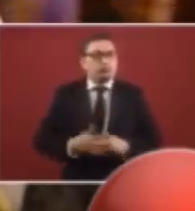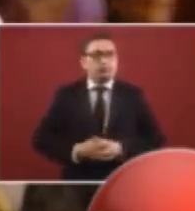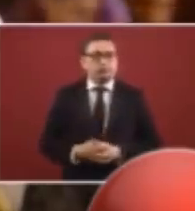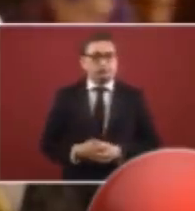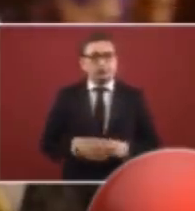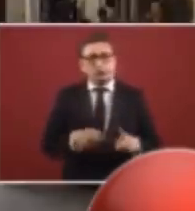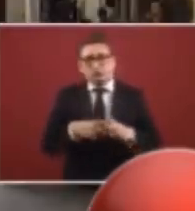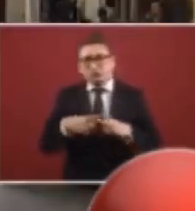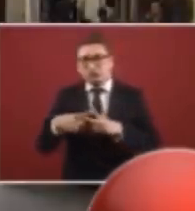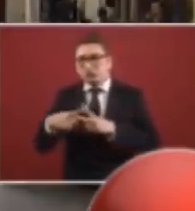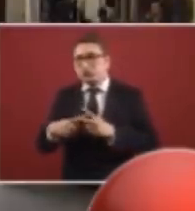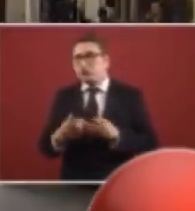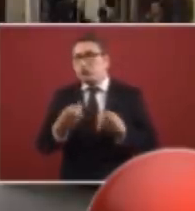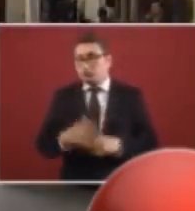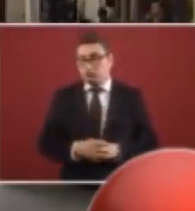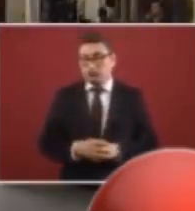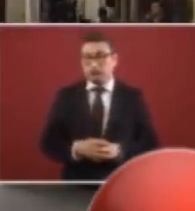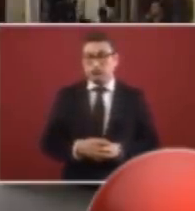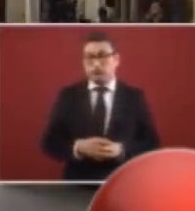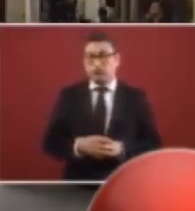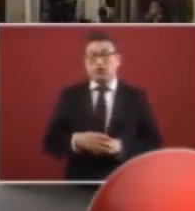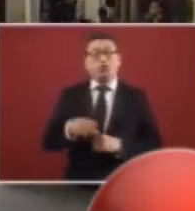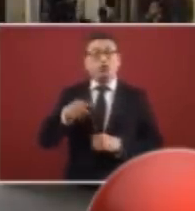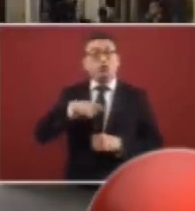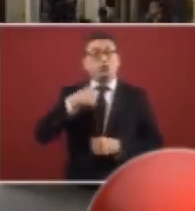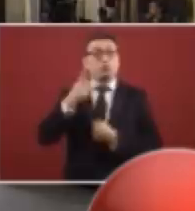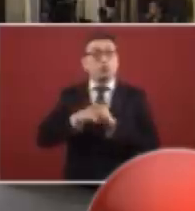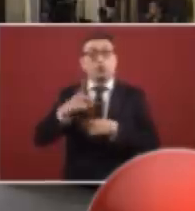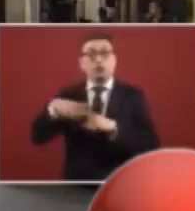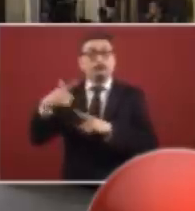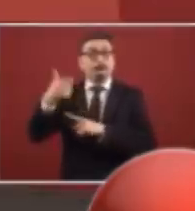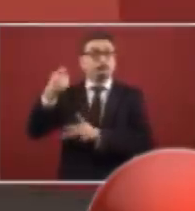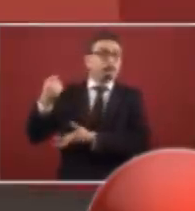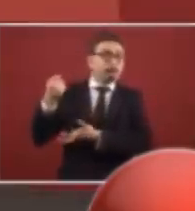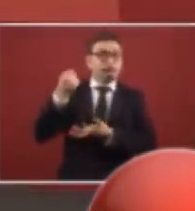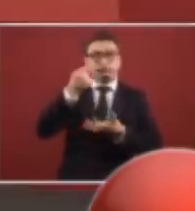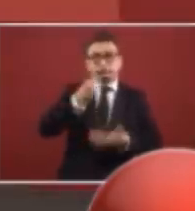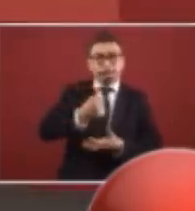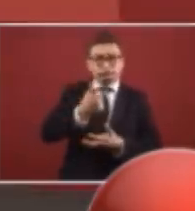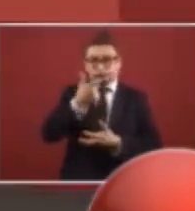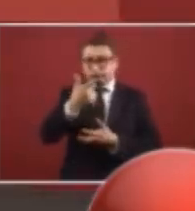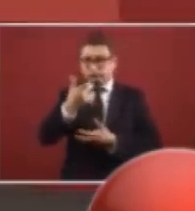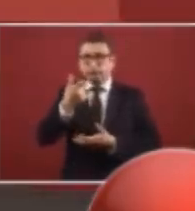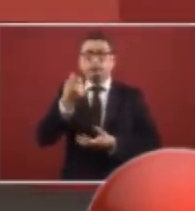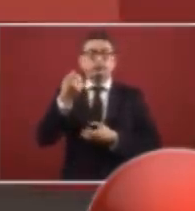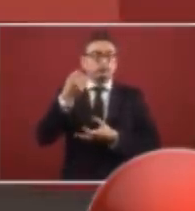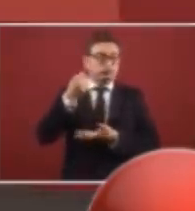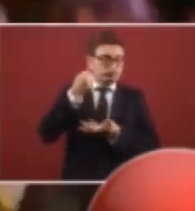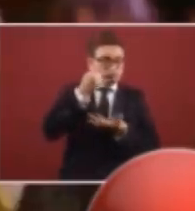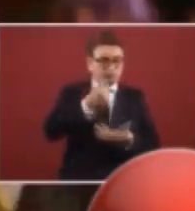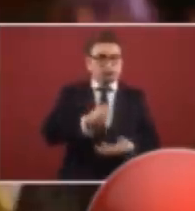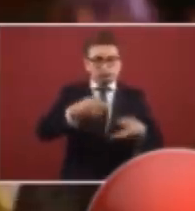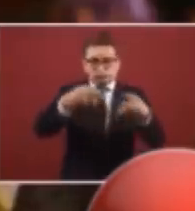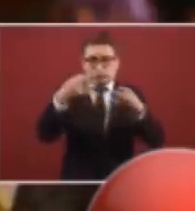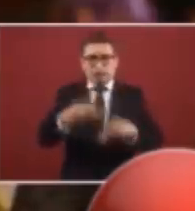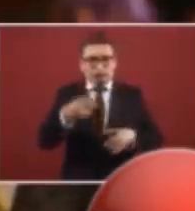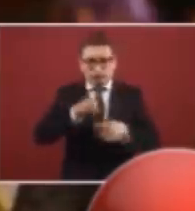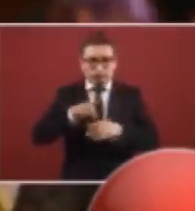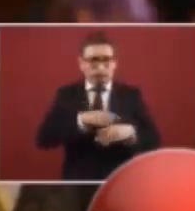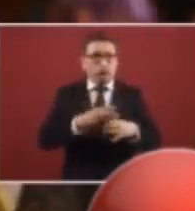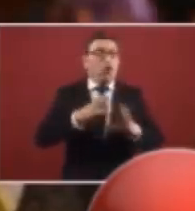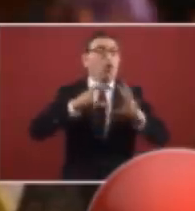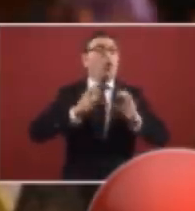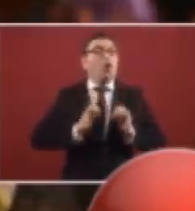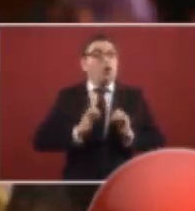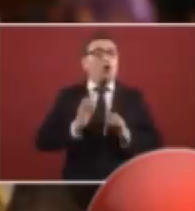definido si se recibieron correctamente estos fondos y si hubo corrupción y se manejaron correctamente en